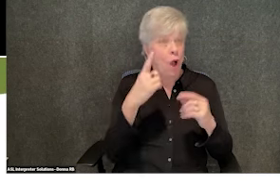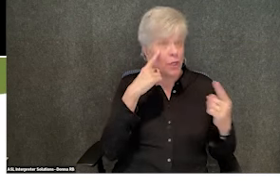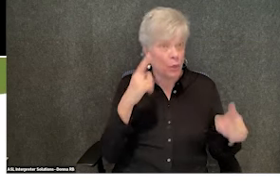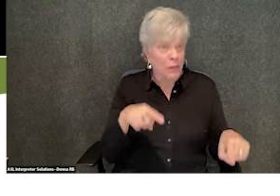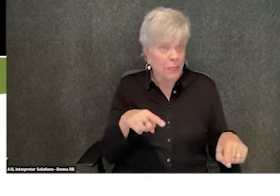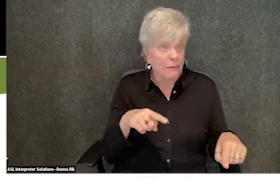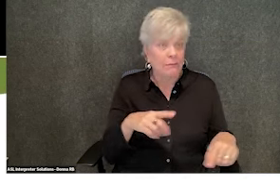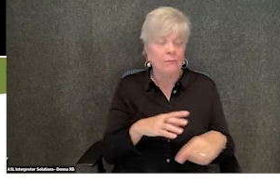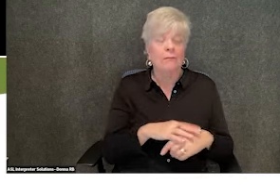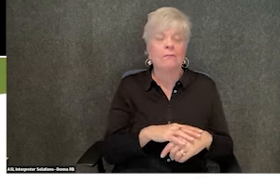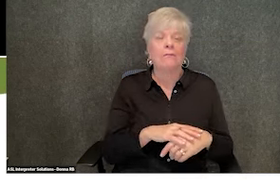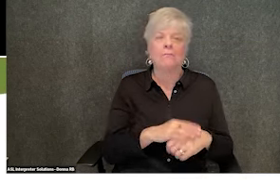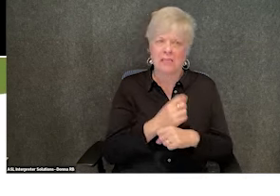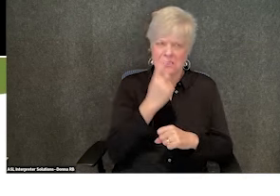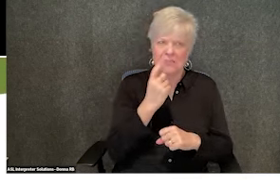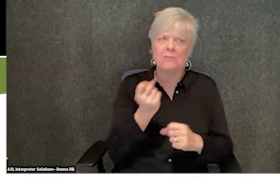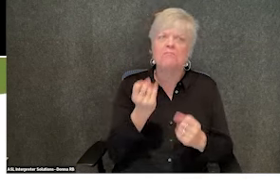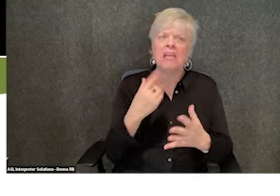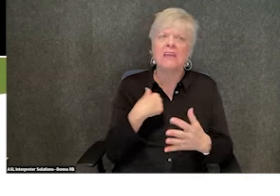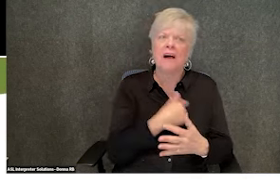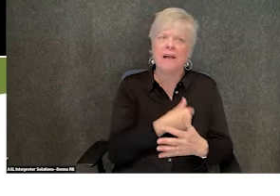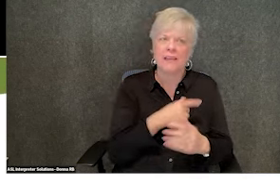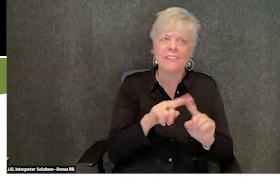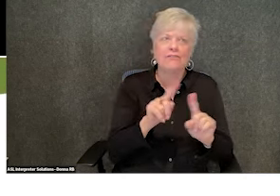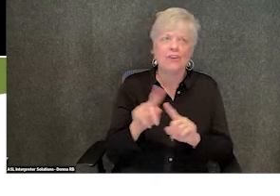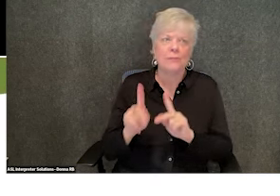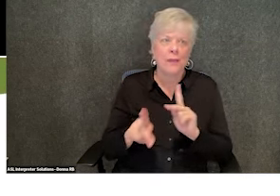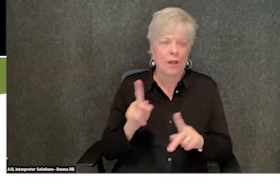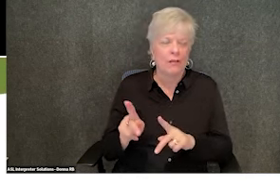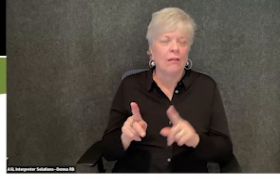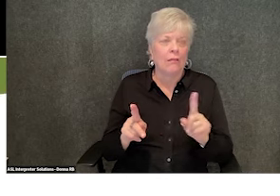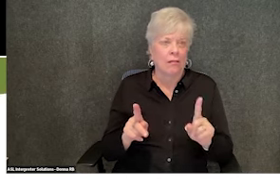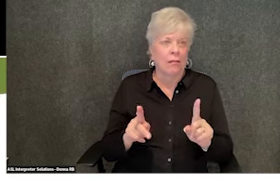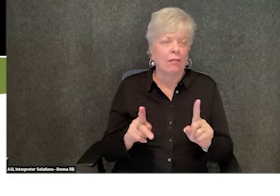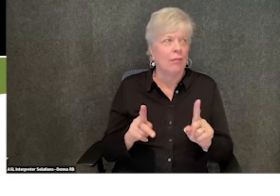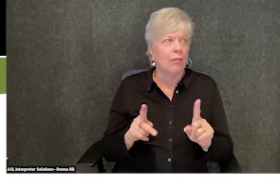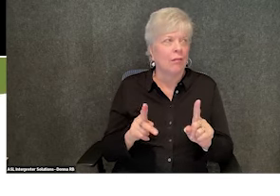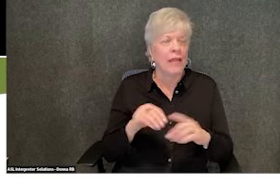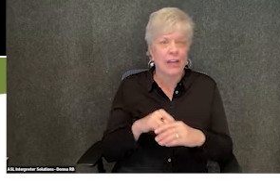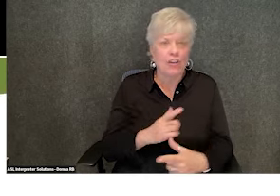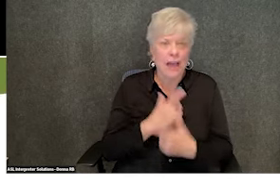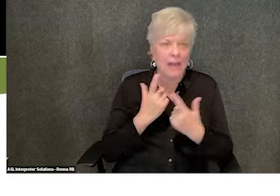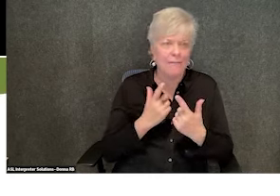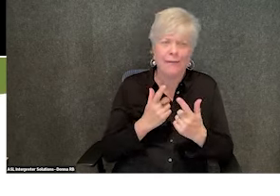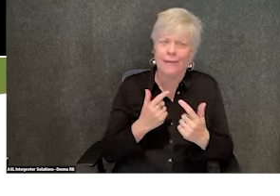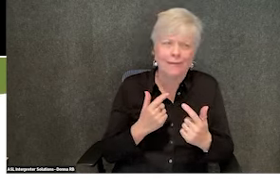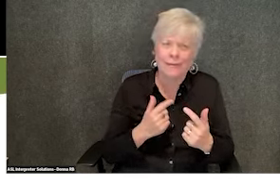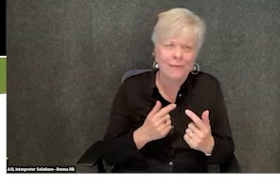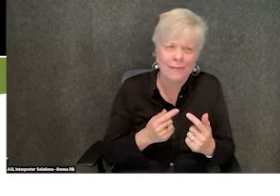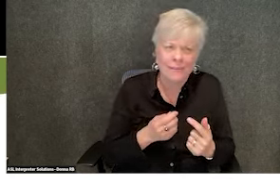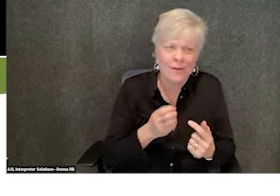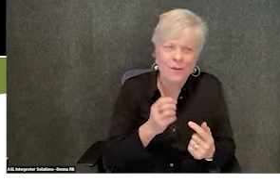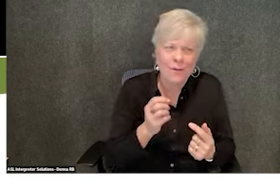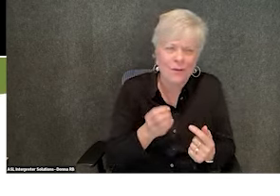confidencial. Si una persona puede tener diferentes acuerdos, puede tener diferentes acuerdos.